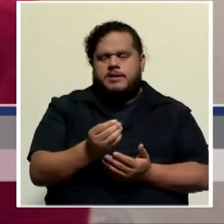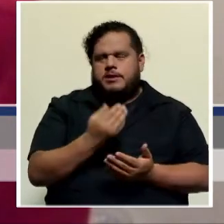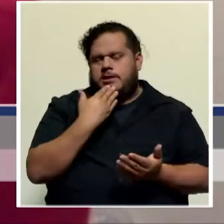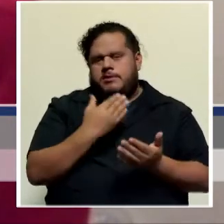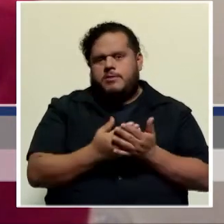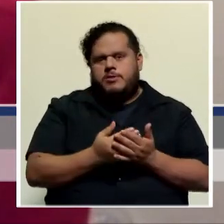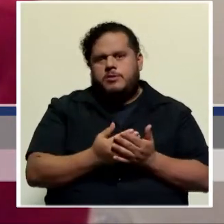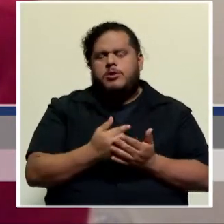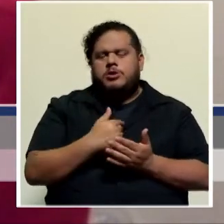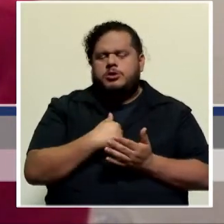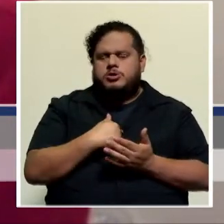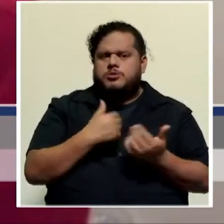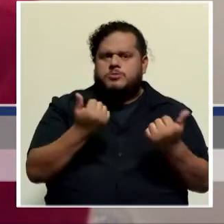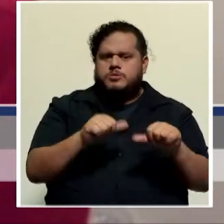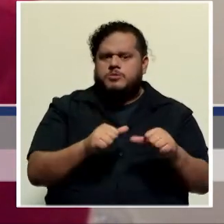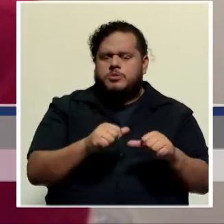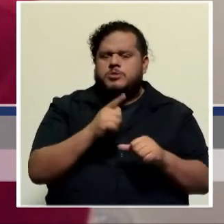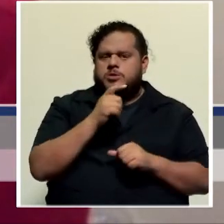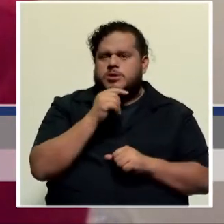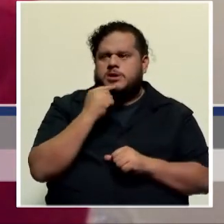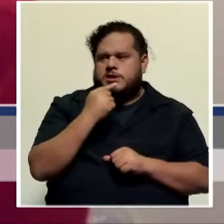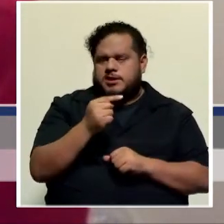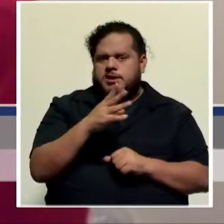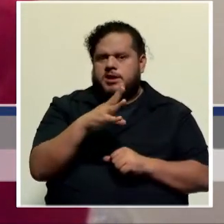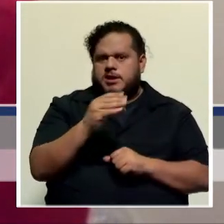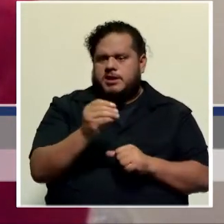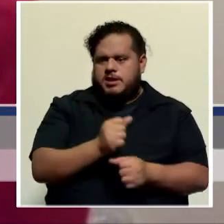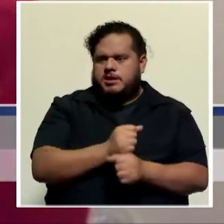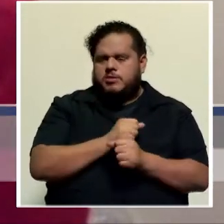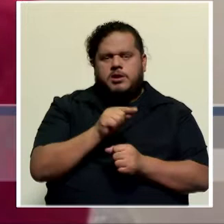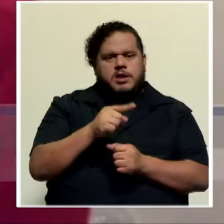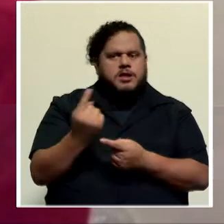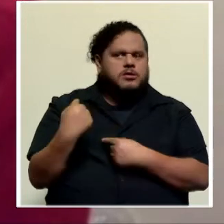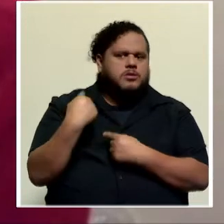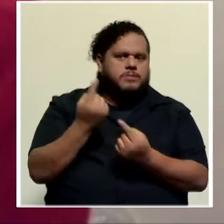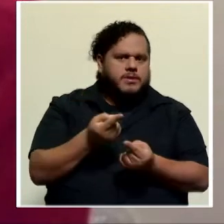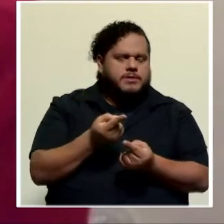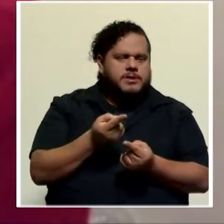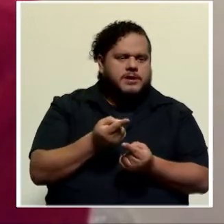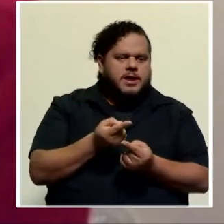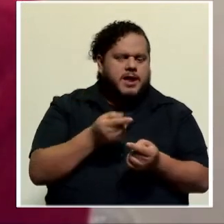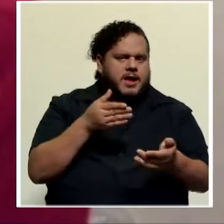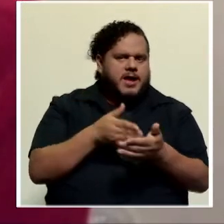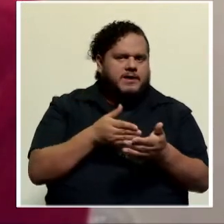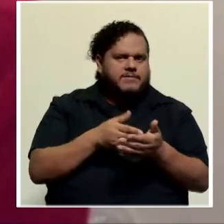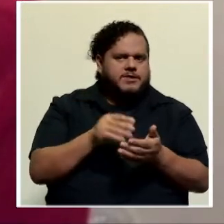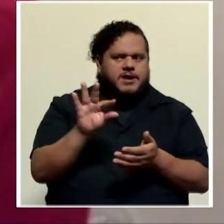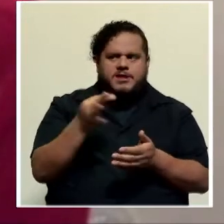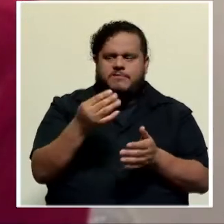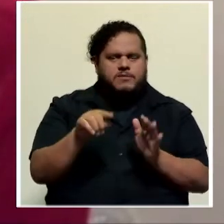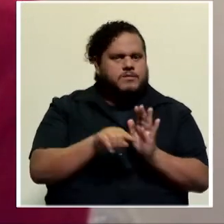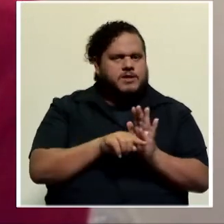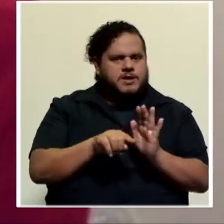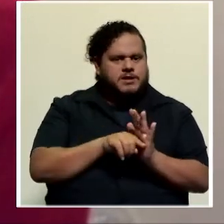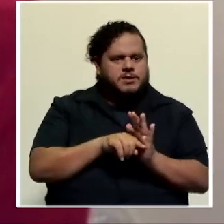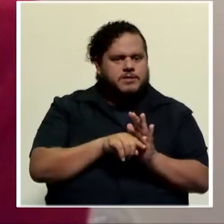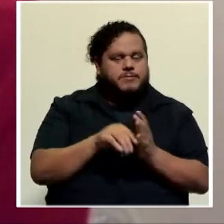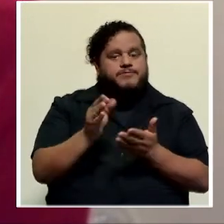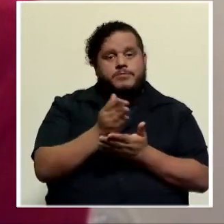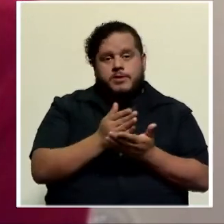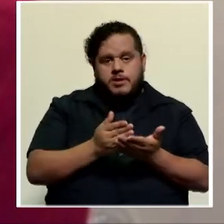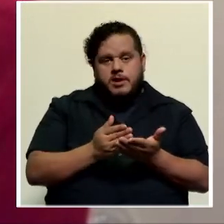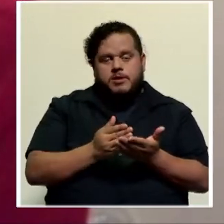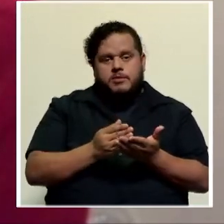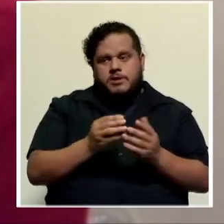yo coincido con quienes dicen y aseguran que esto va a venir a afectar negativamente algunas de